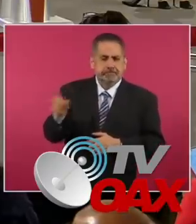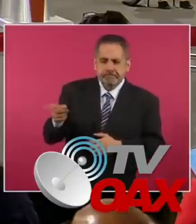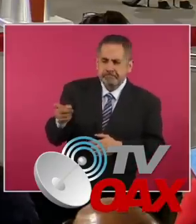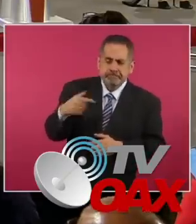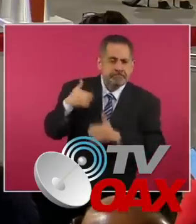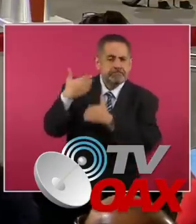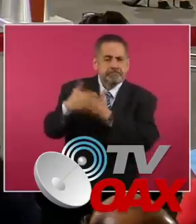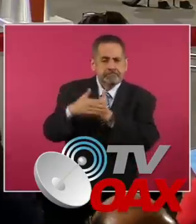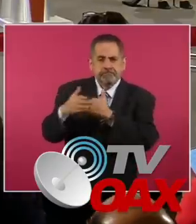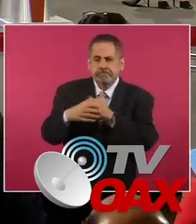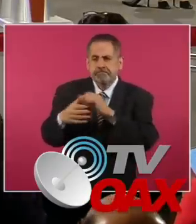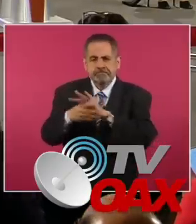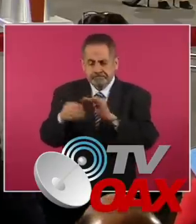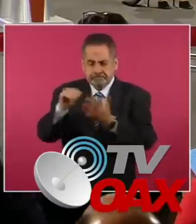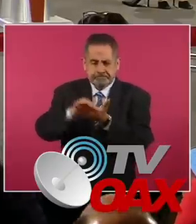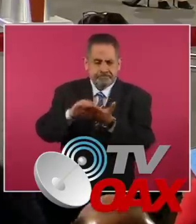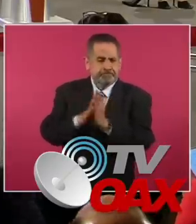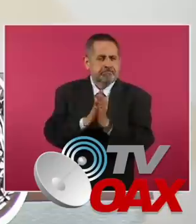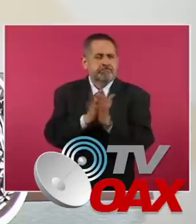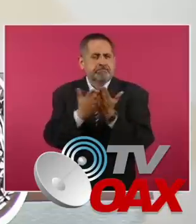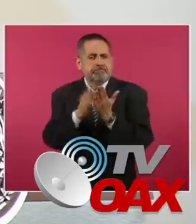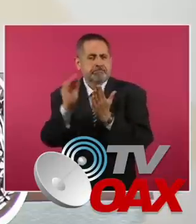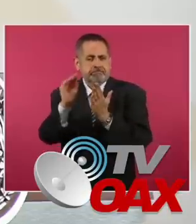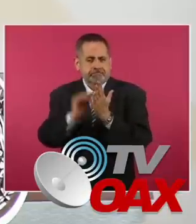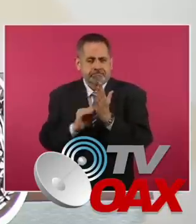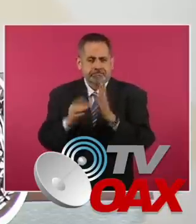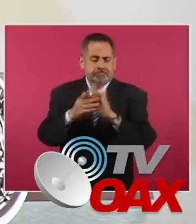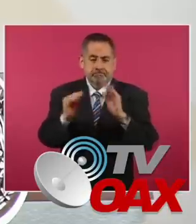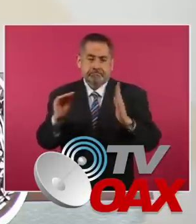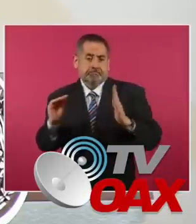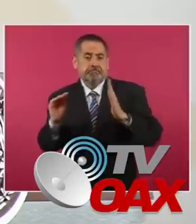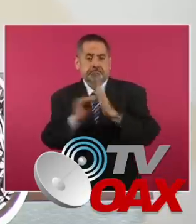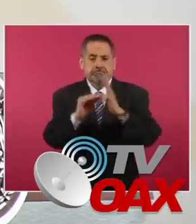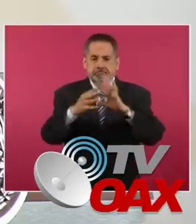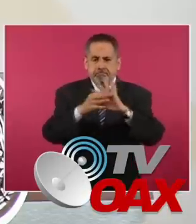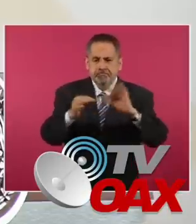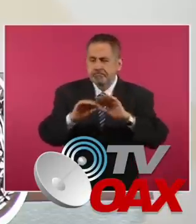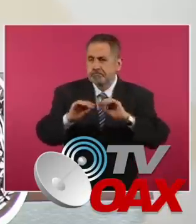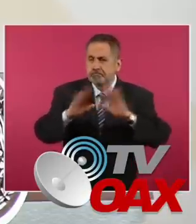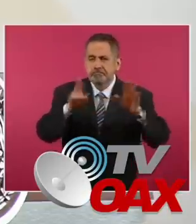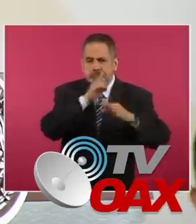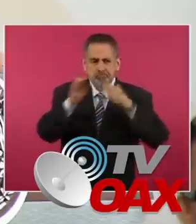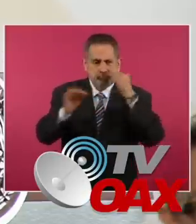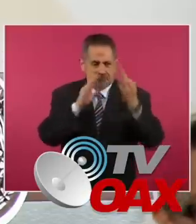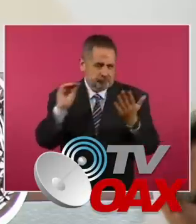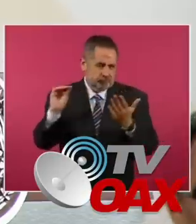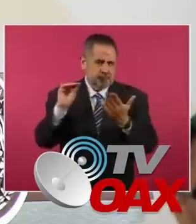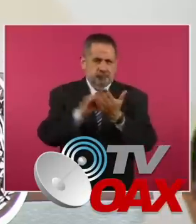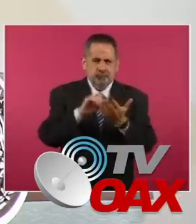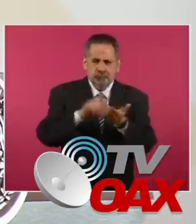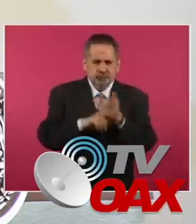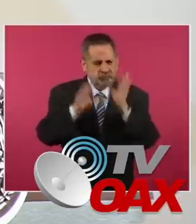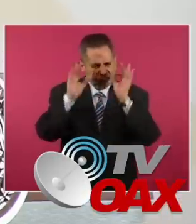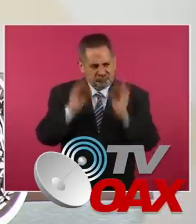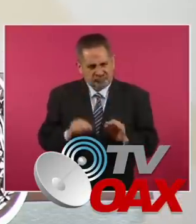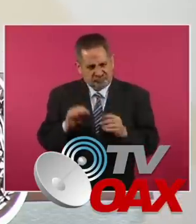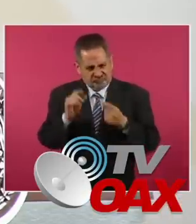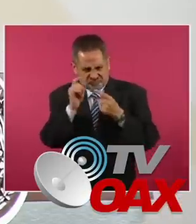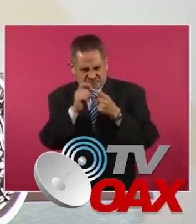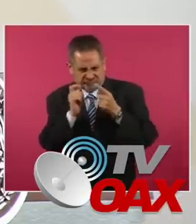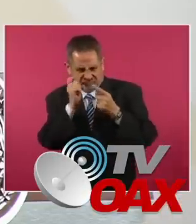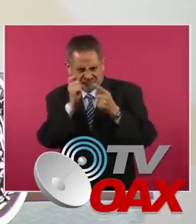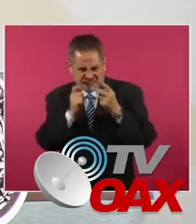que en el próximo número de arqueología mexicana pueda dar una noticia más documentada y